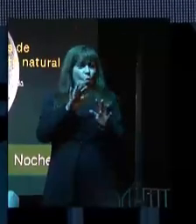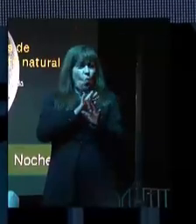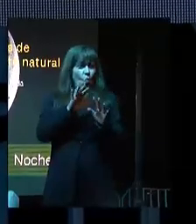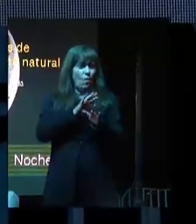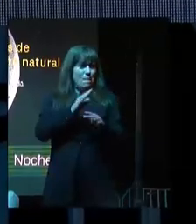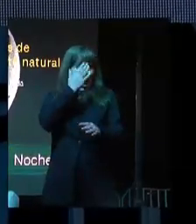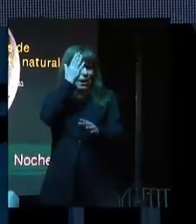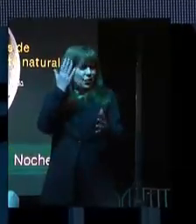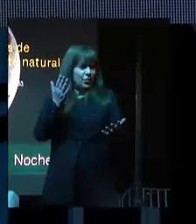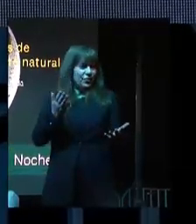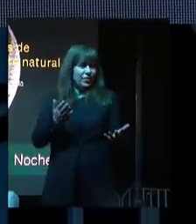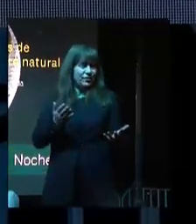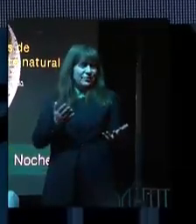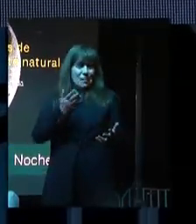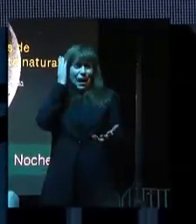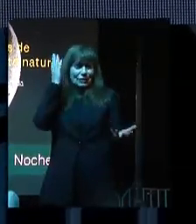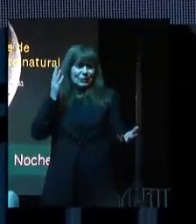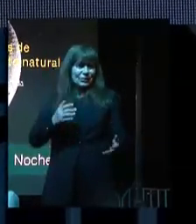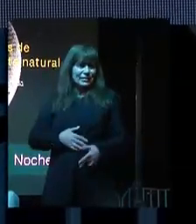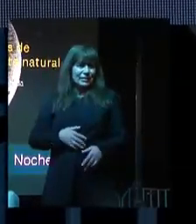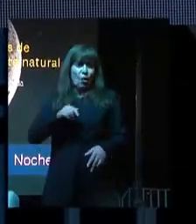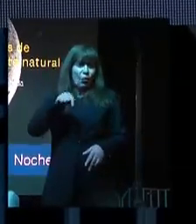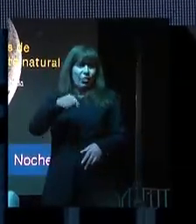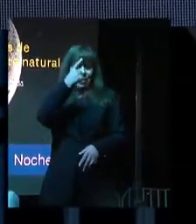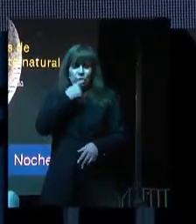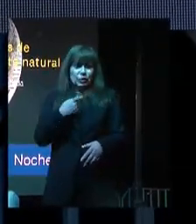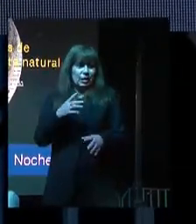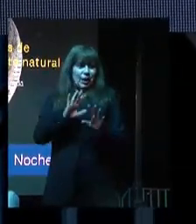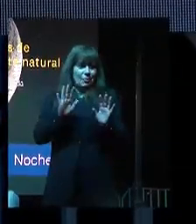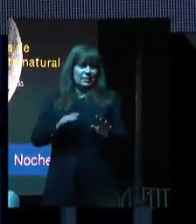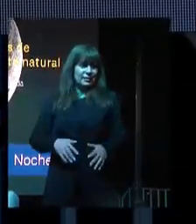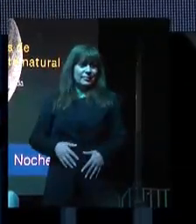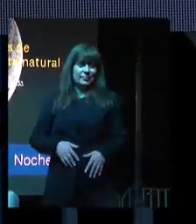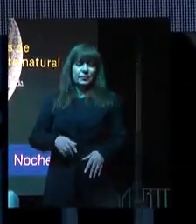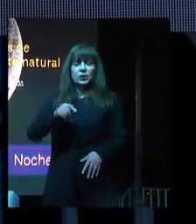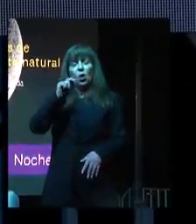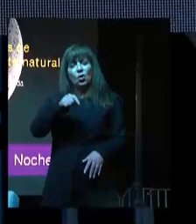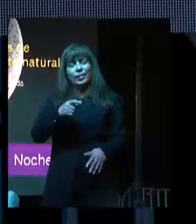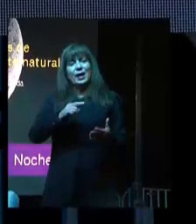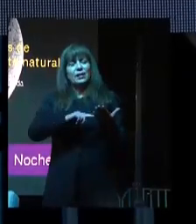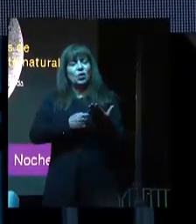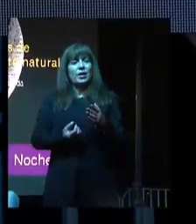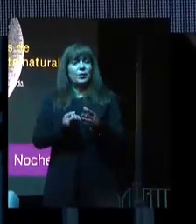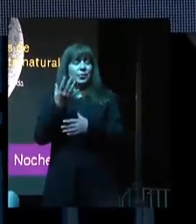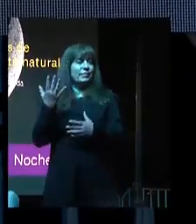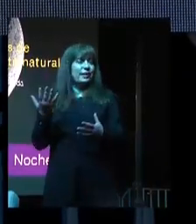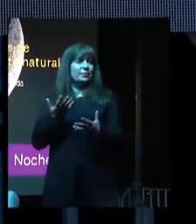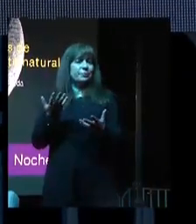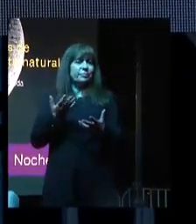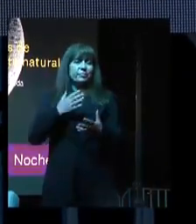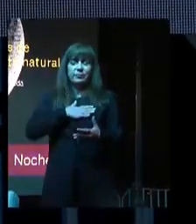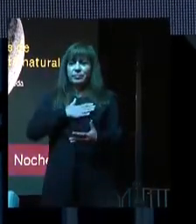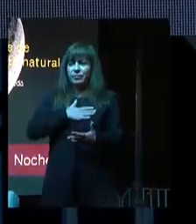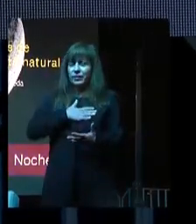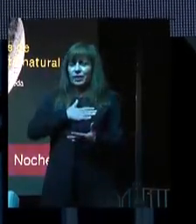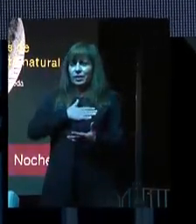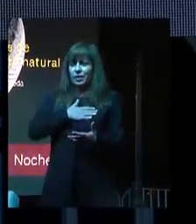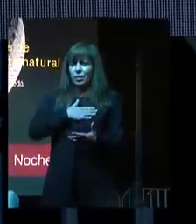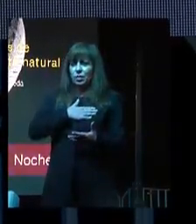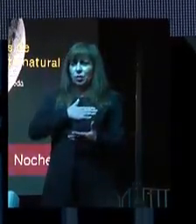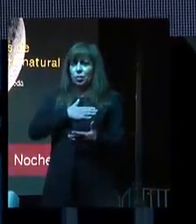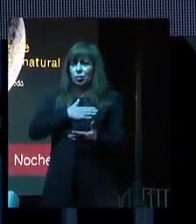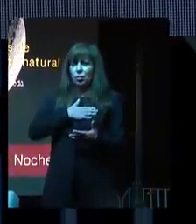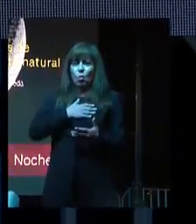rascas. Hoy están en los museos esos computadores. Entonces, ahora, con esta tecnología, quieren poner una base